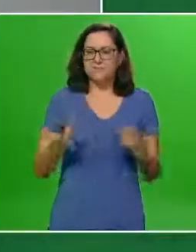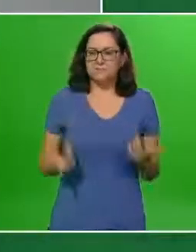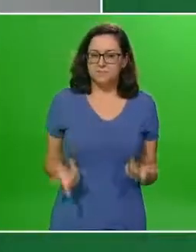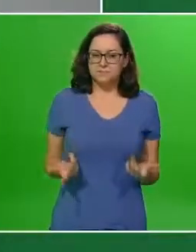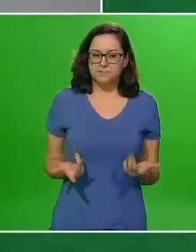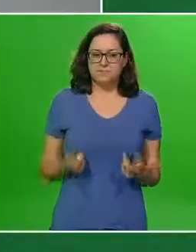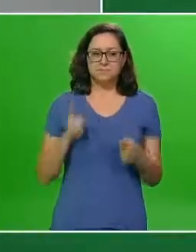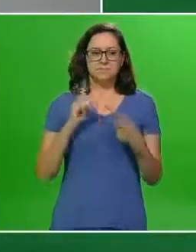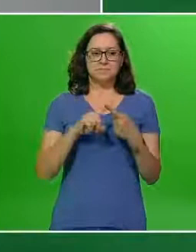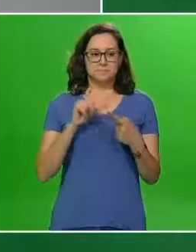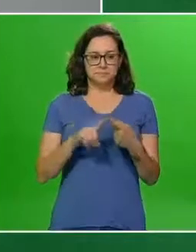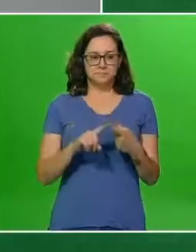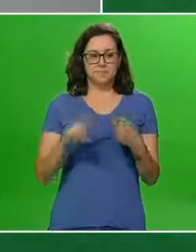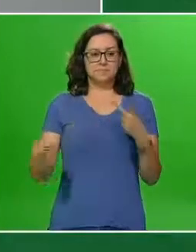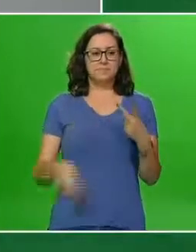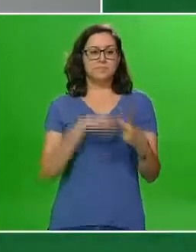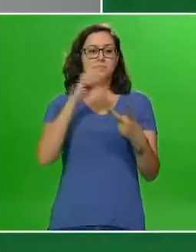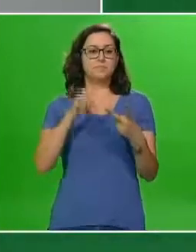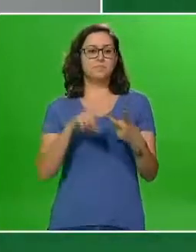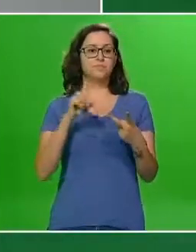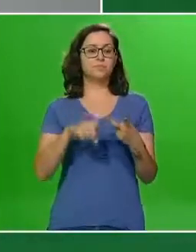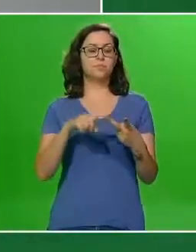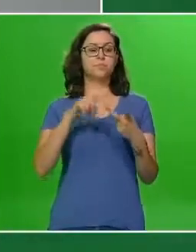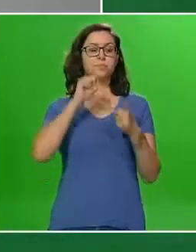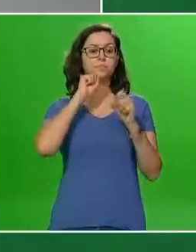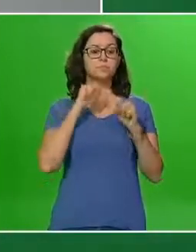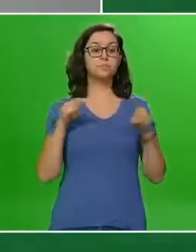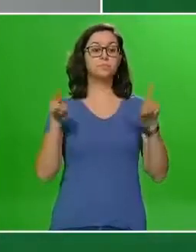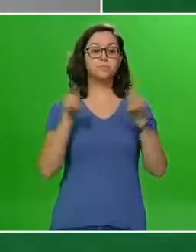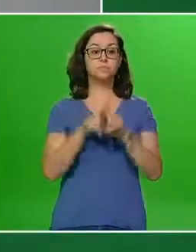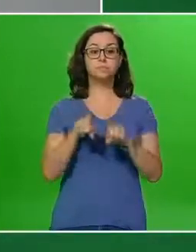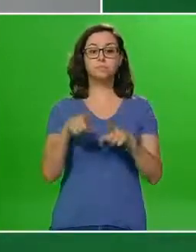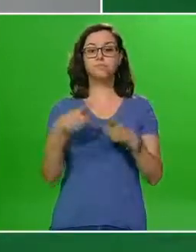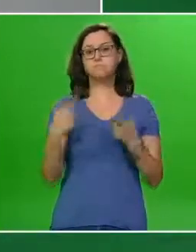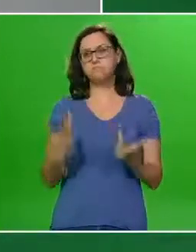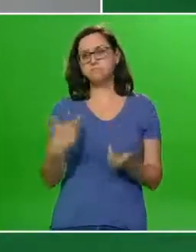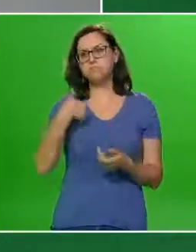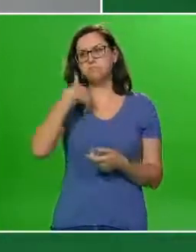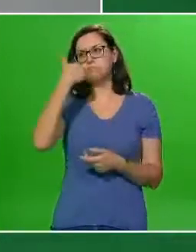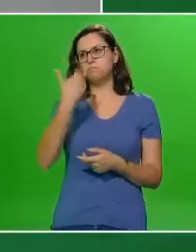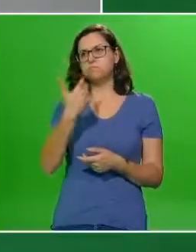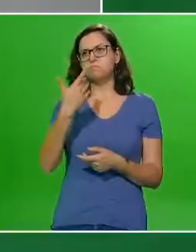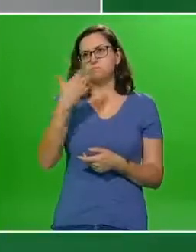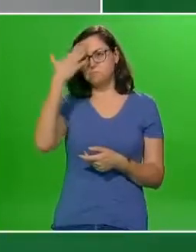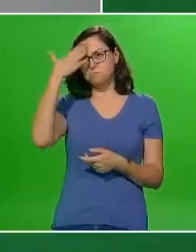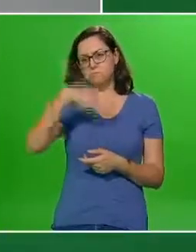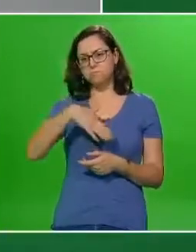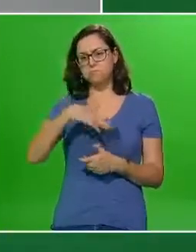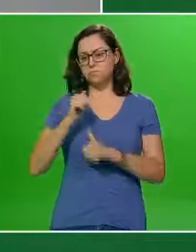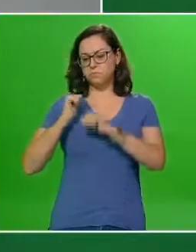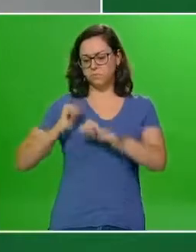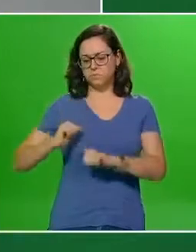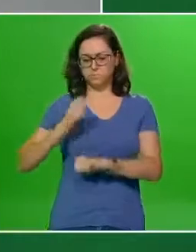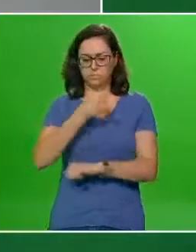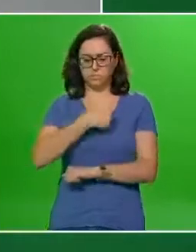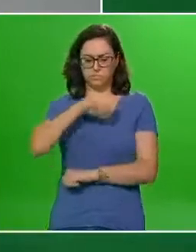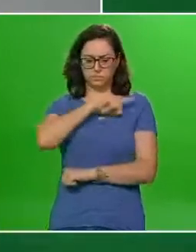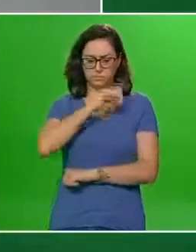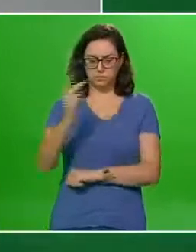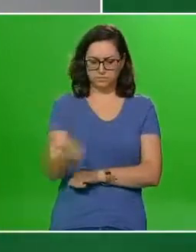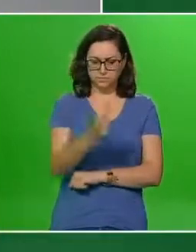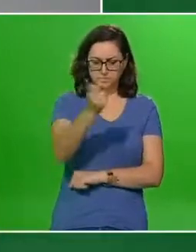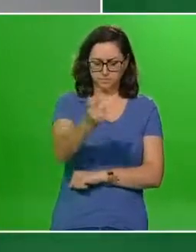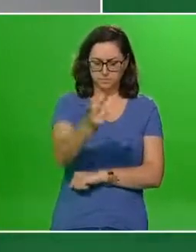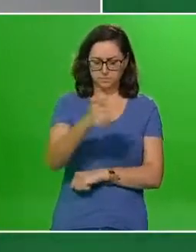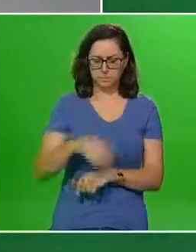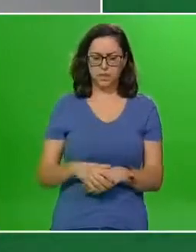Es una primera pregunta. Y también supongo que son preguntas que se deberían de hacer hacia las autoridades de salud, pero nos preguntan si